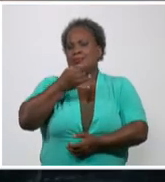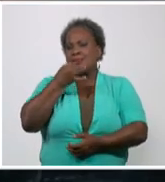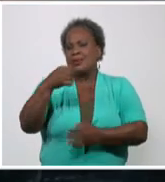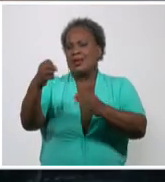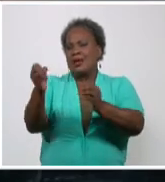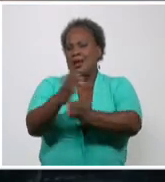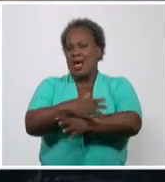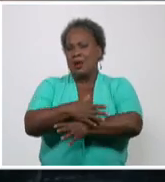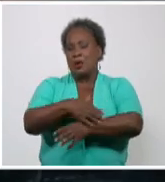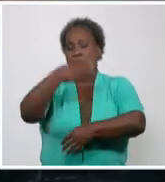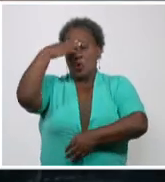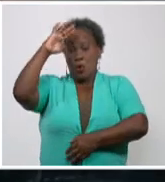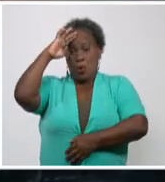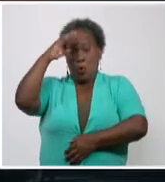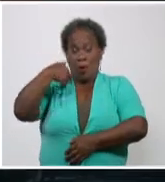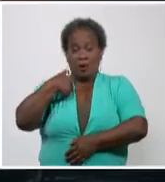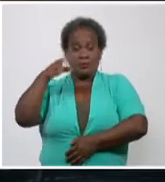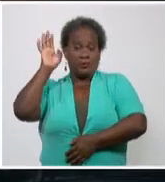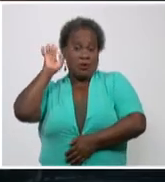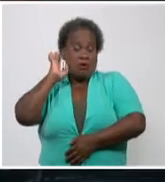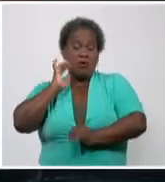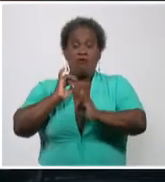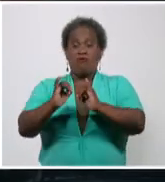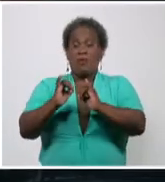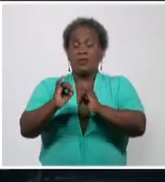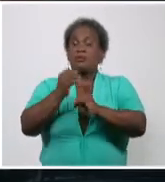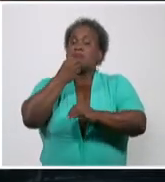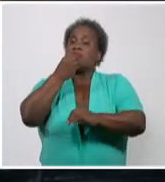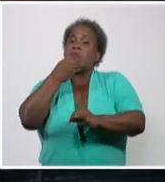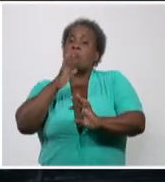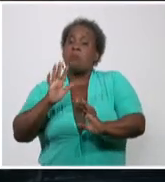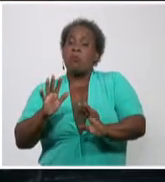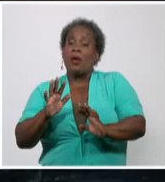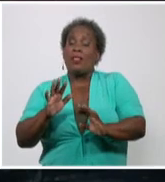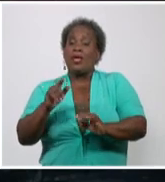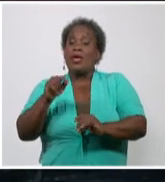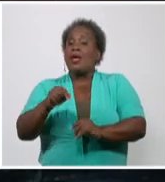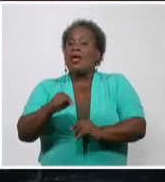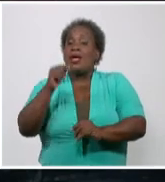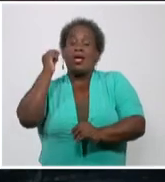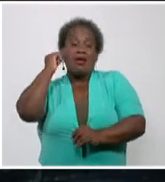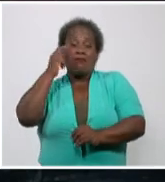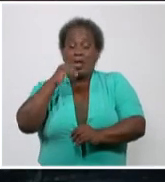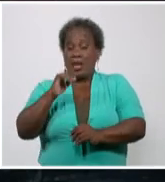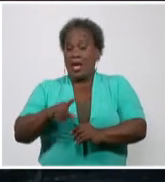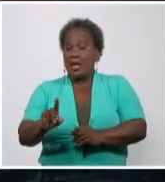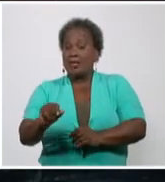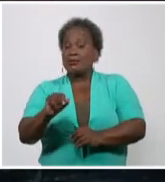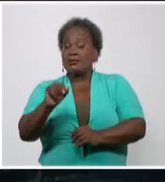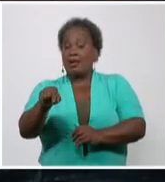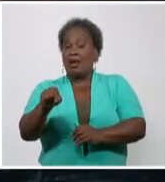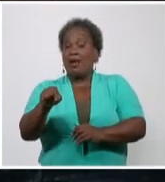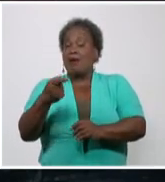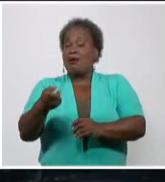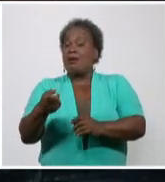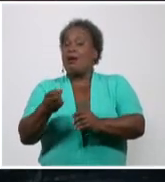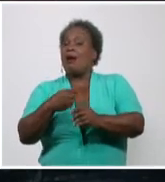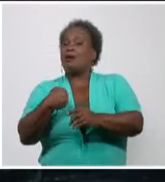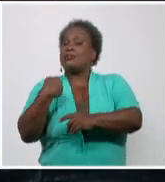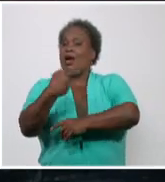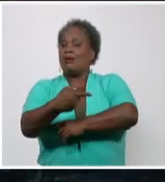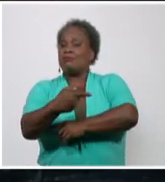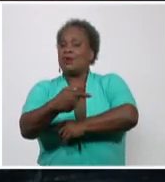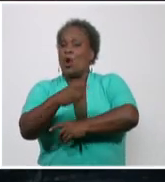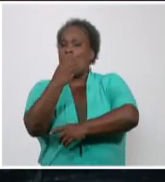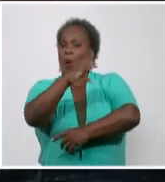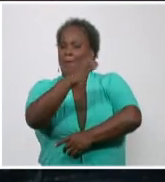Cuba conoció una información sensible sobre un posible ataque del ELN en Bogotá que trasladó por las vías oficiales hacia su contraparte